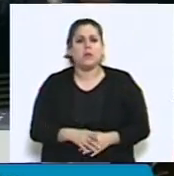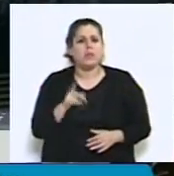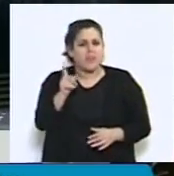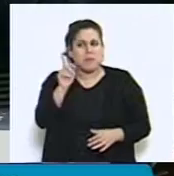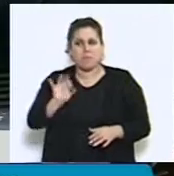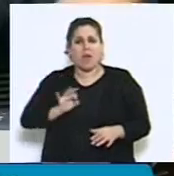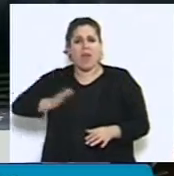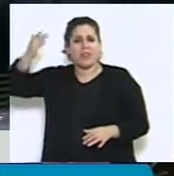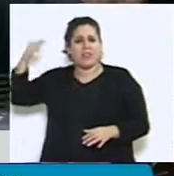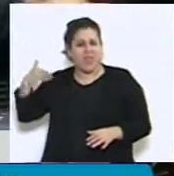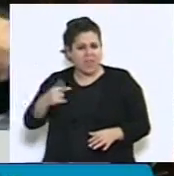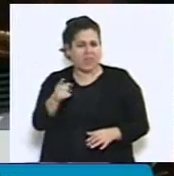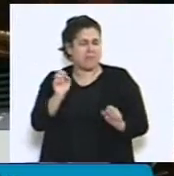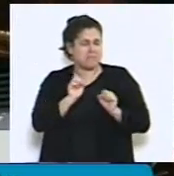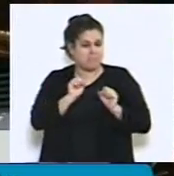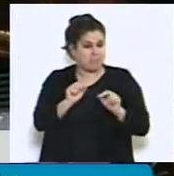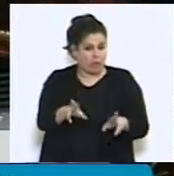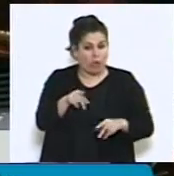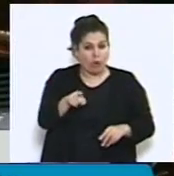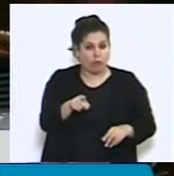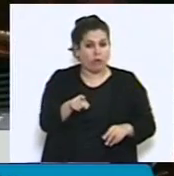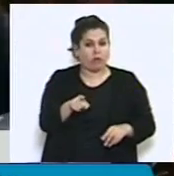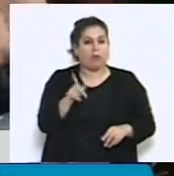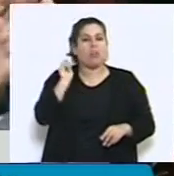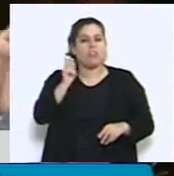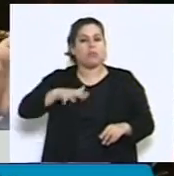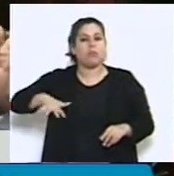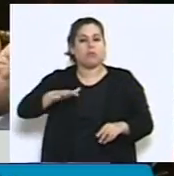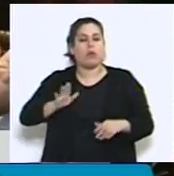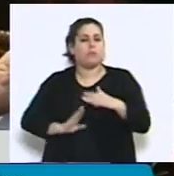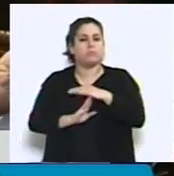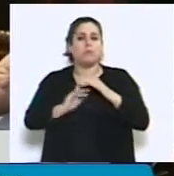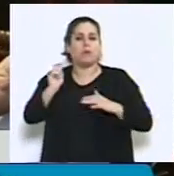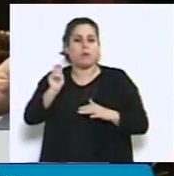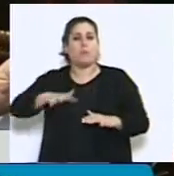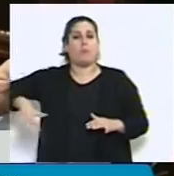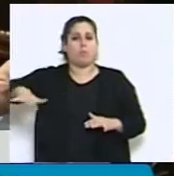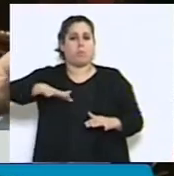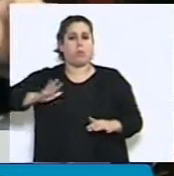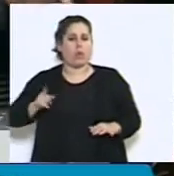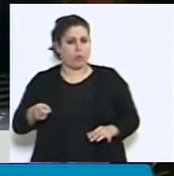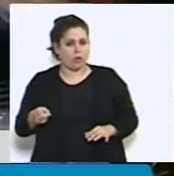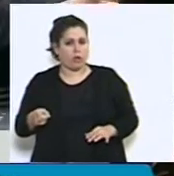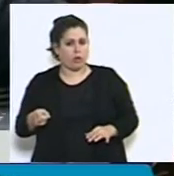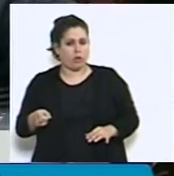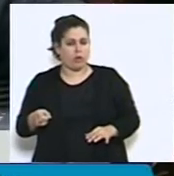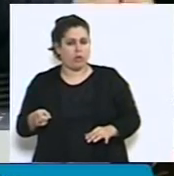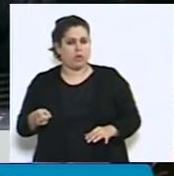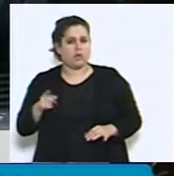esas décadas infames, se asentaba la subordinación del pueblo a una